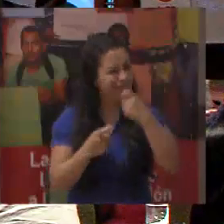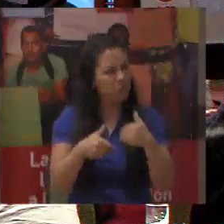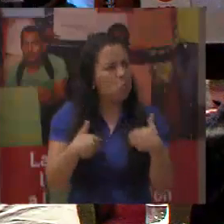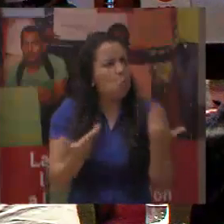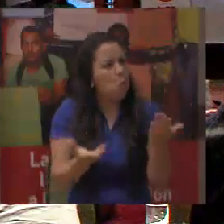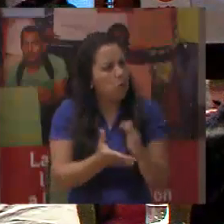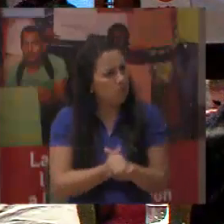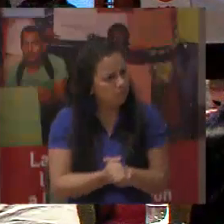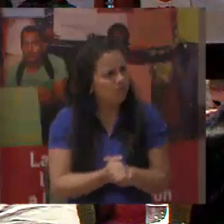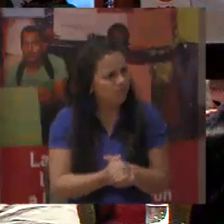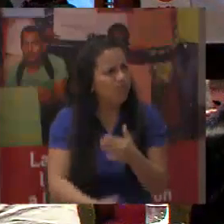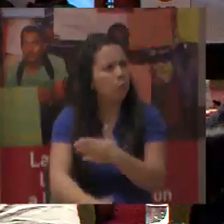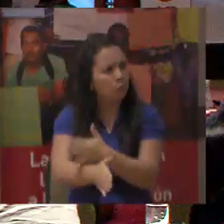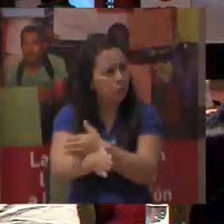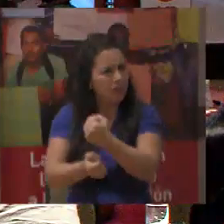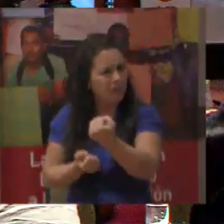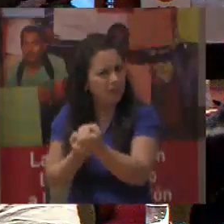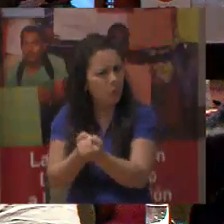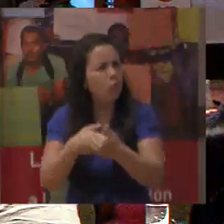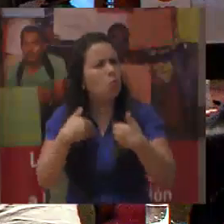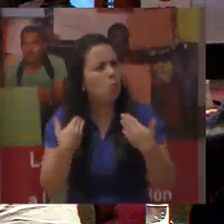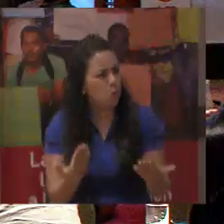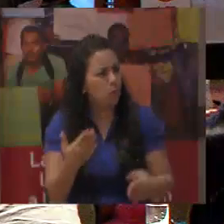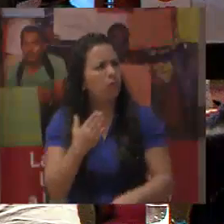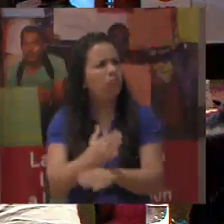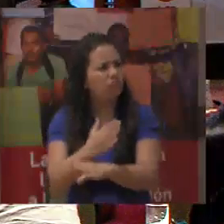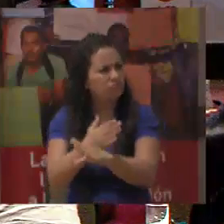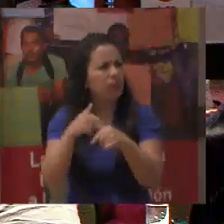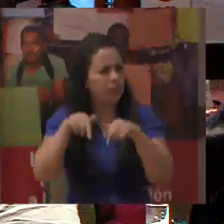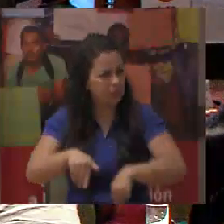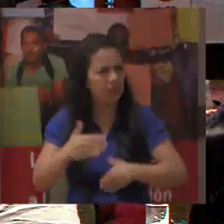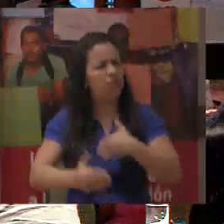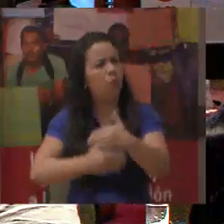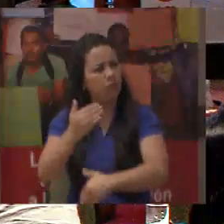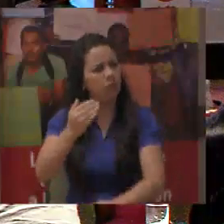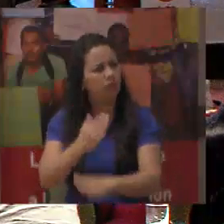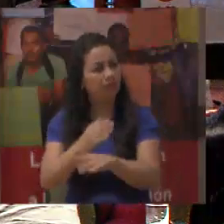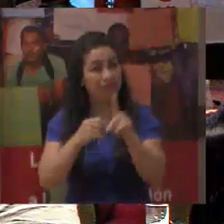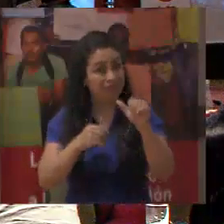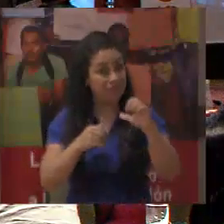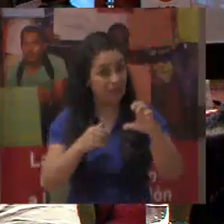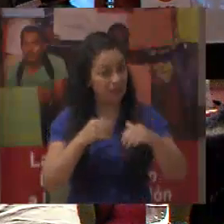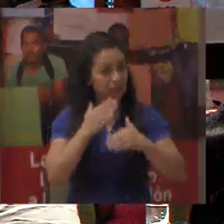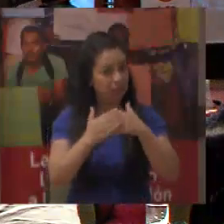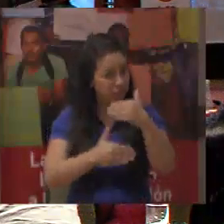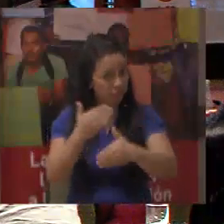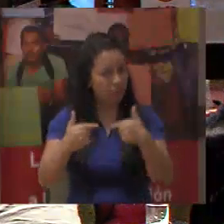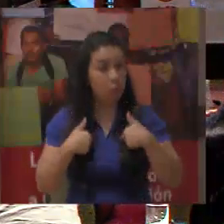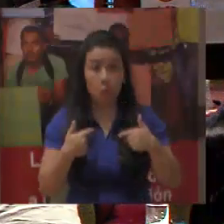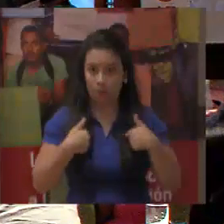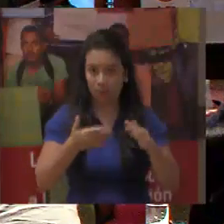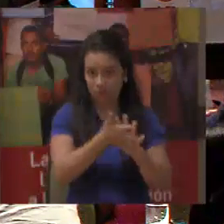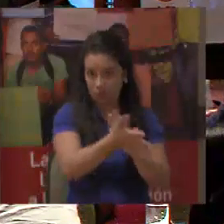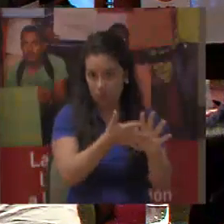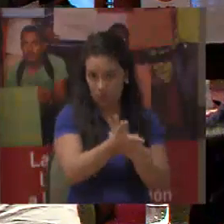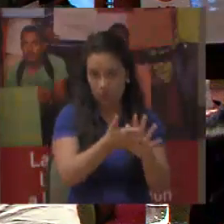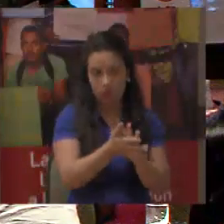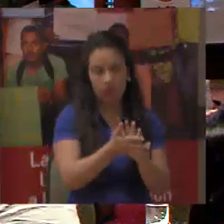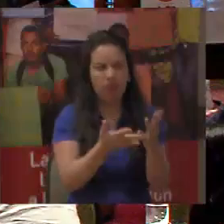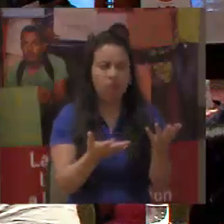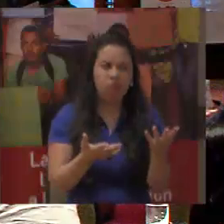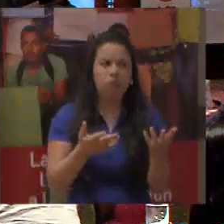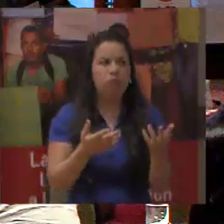cómo podíamos continuar apoyando o darle continuidad al proceso que se está adelantando con la SAC. Y yo le contaba, y me decía, bueno, ¿ustedes qué